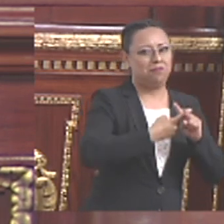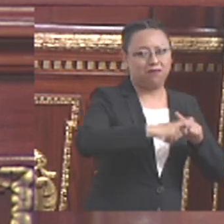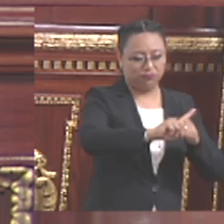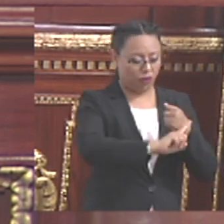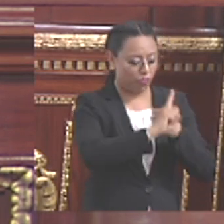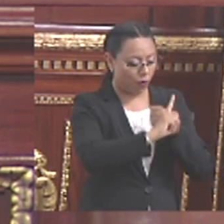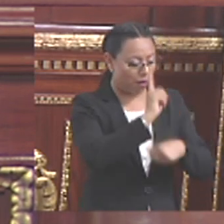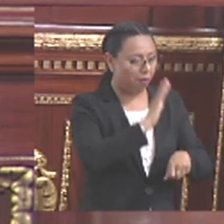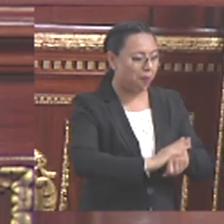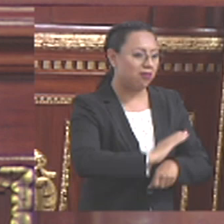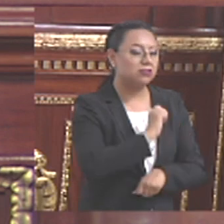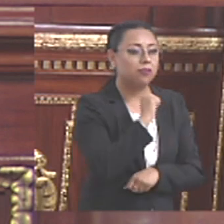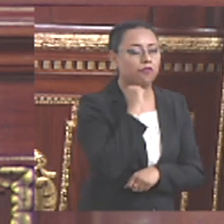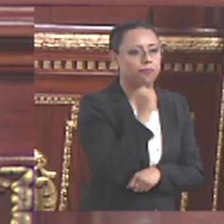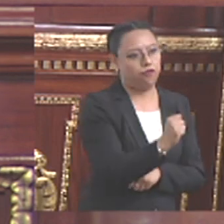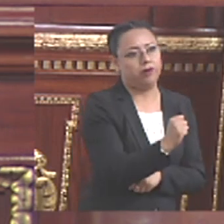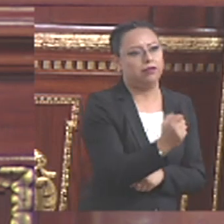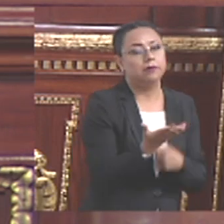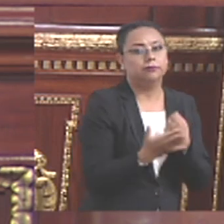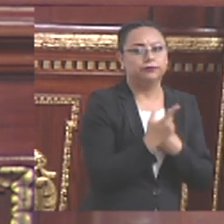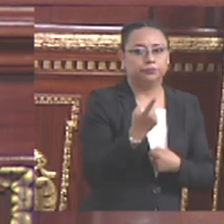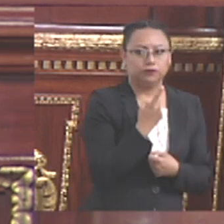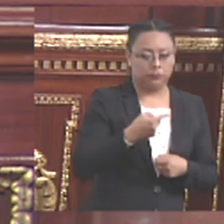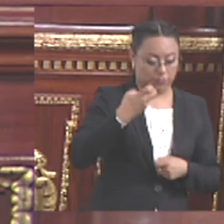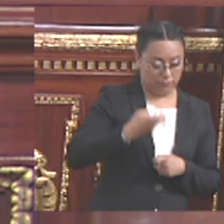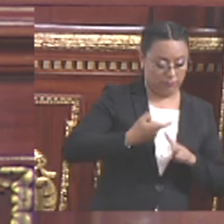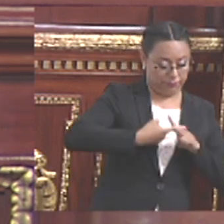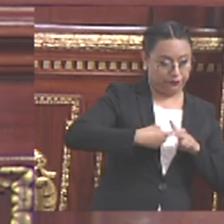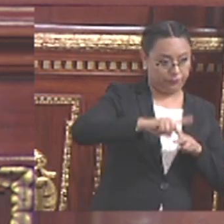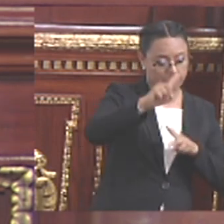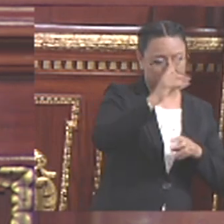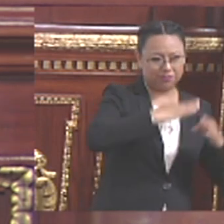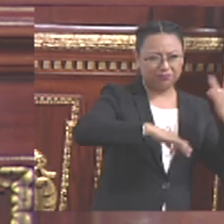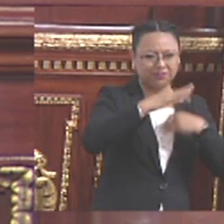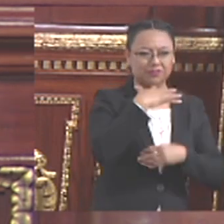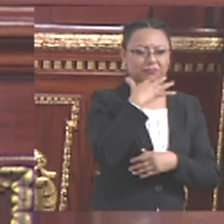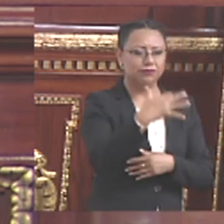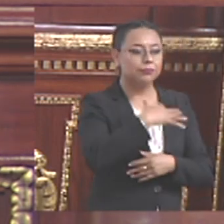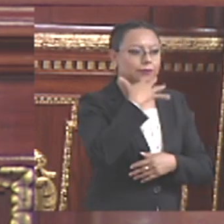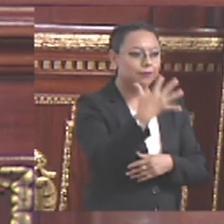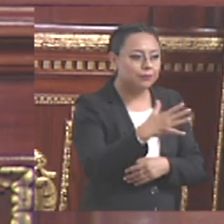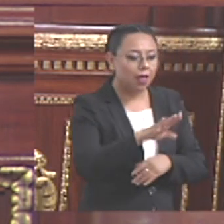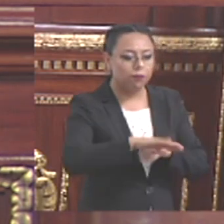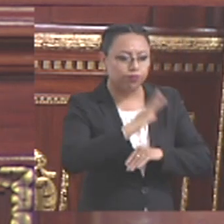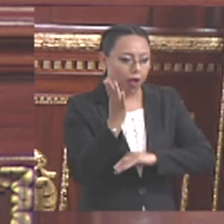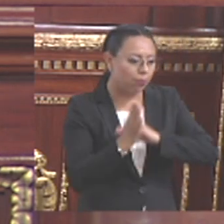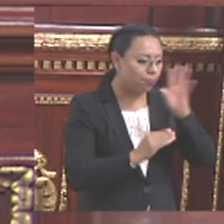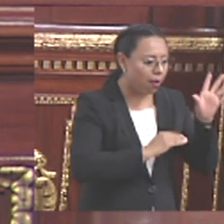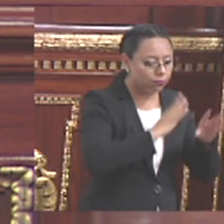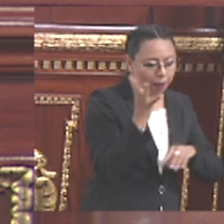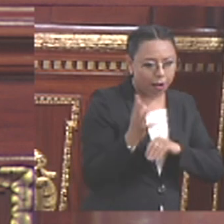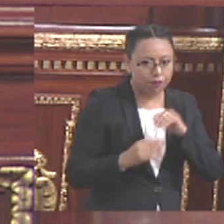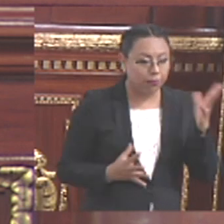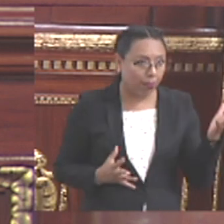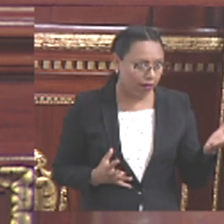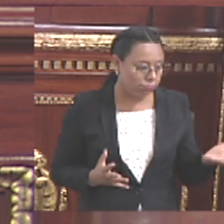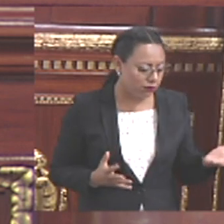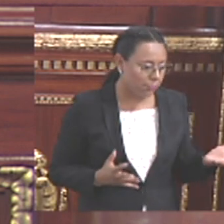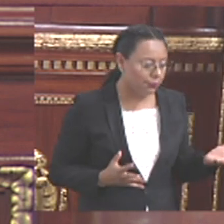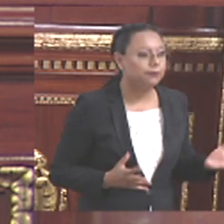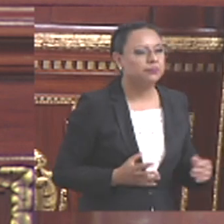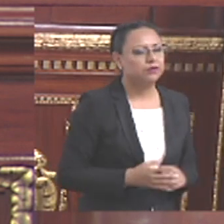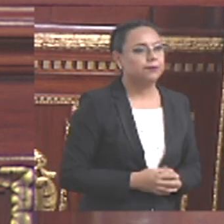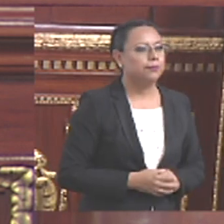a salir toda la corrupción que se daba y que ahora